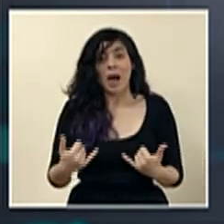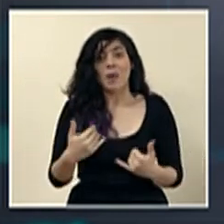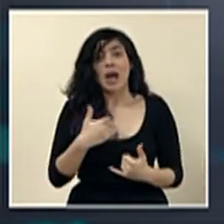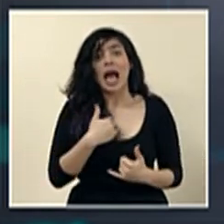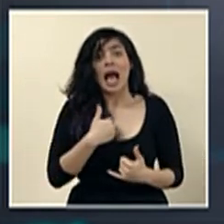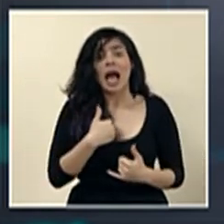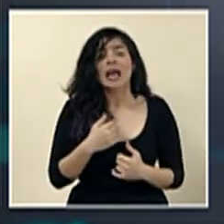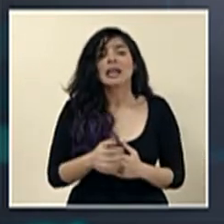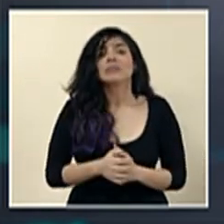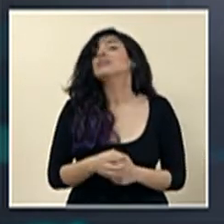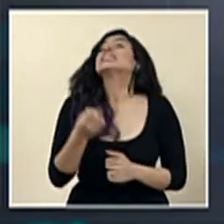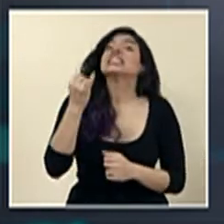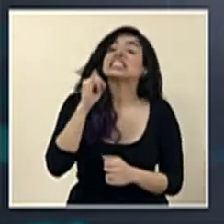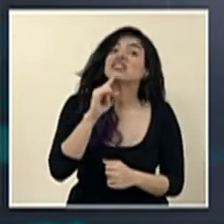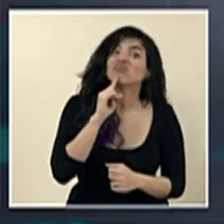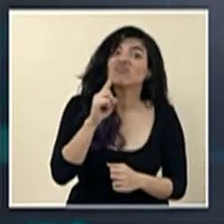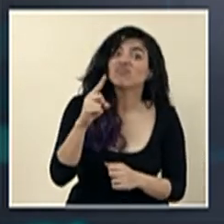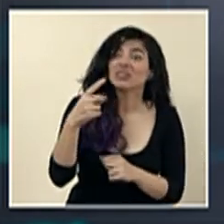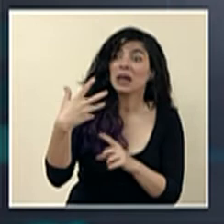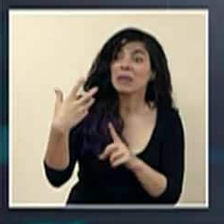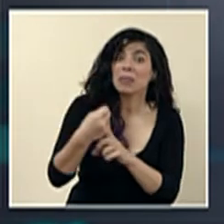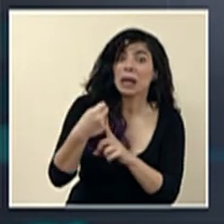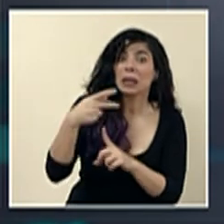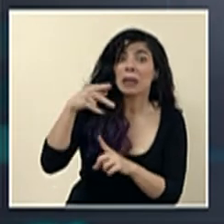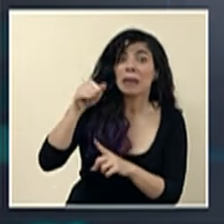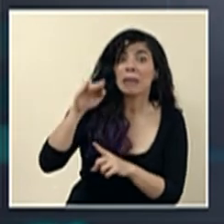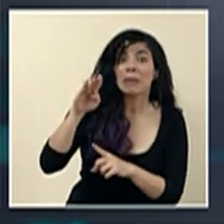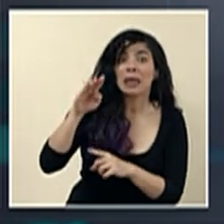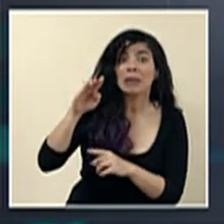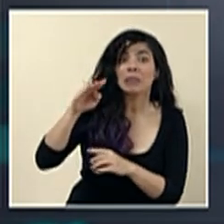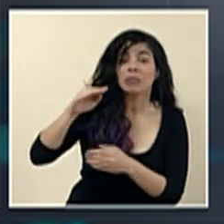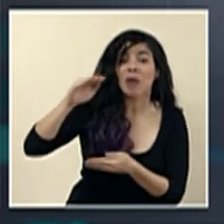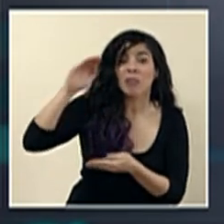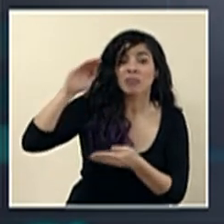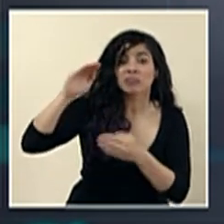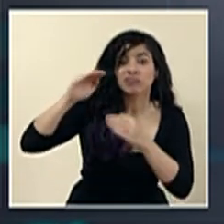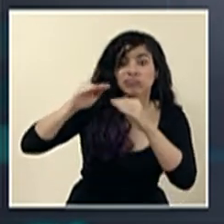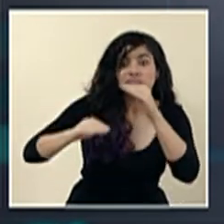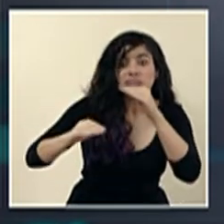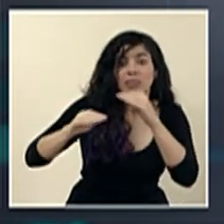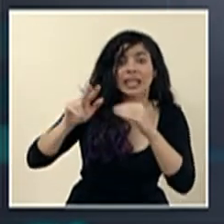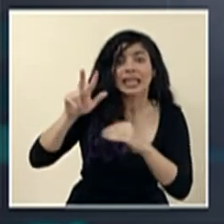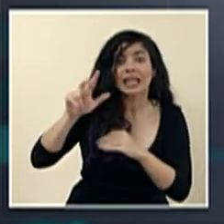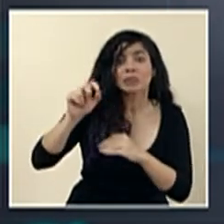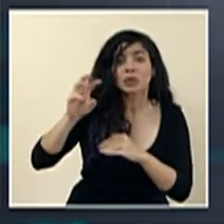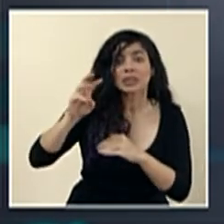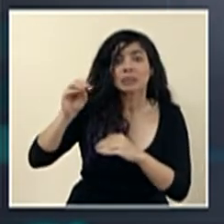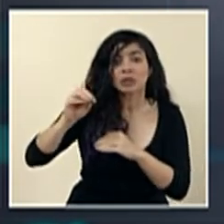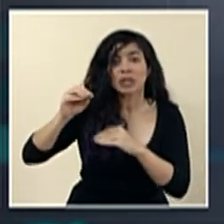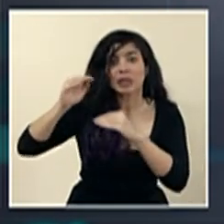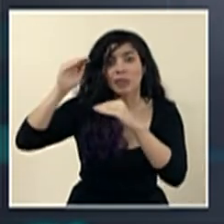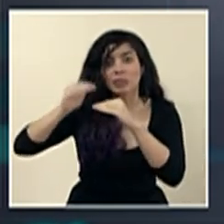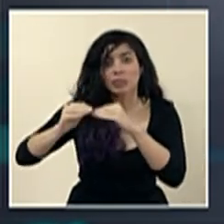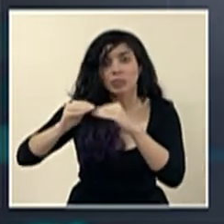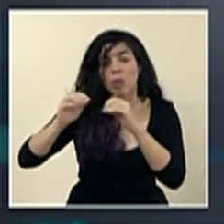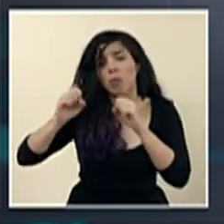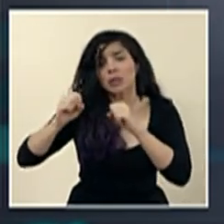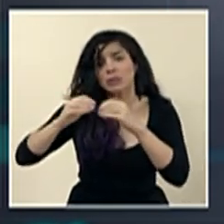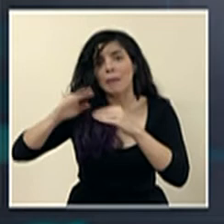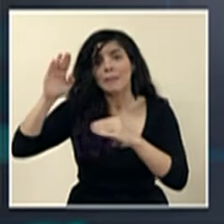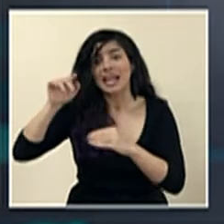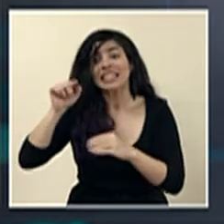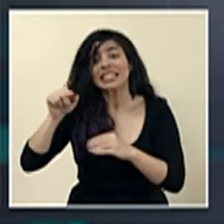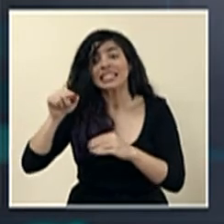si efectivamente reduce el PIB en un 3.6, posiblemente más, estas son proyecciones, sería